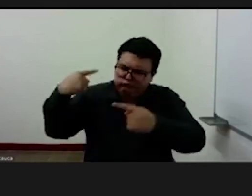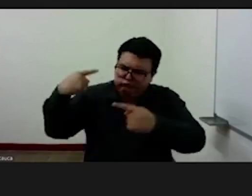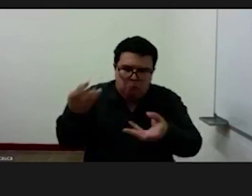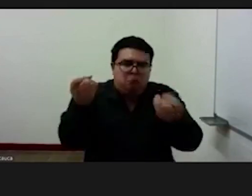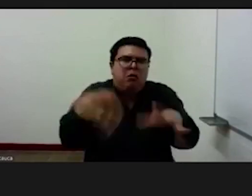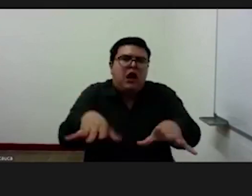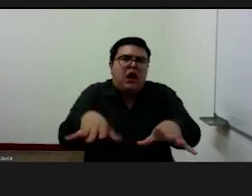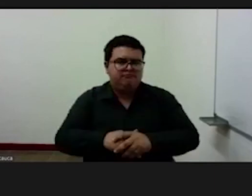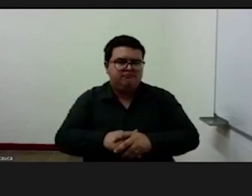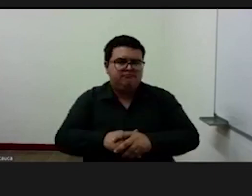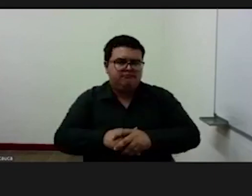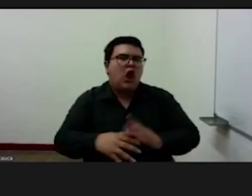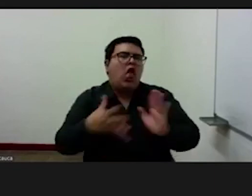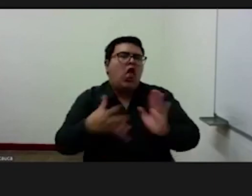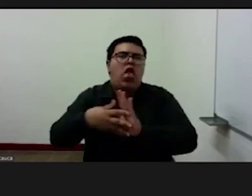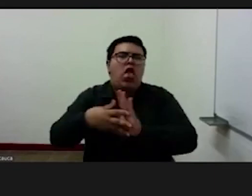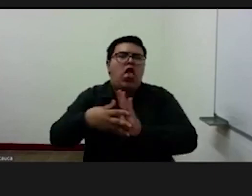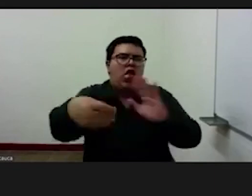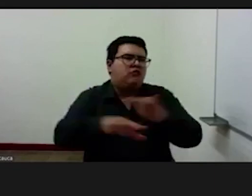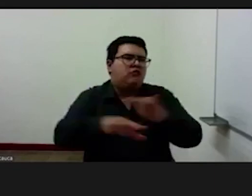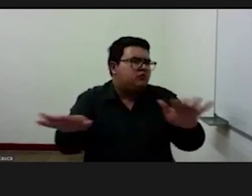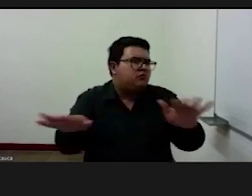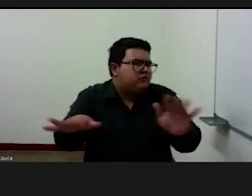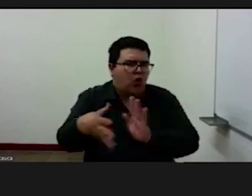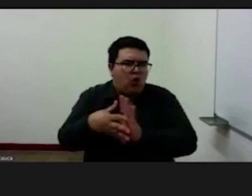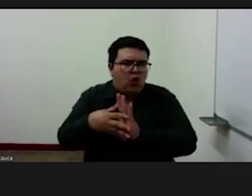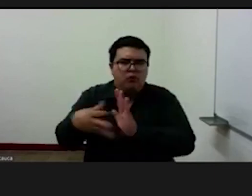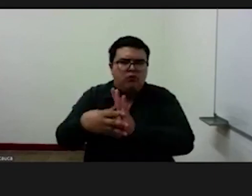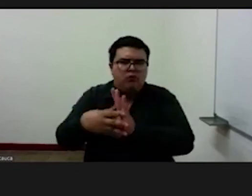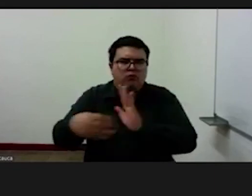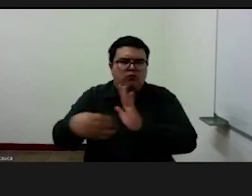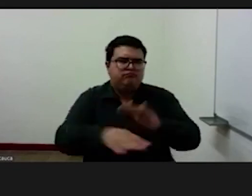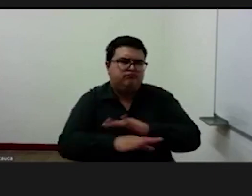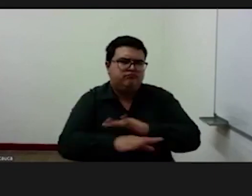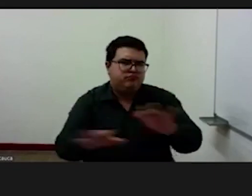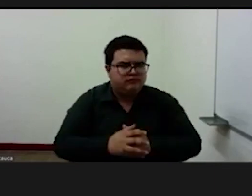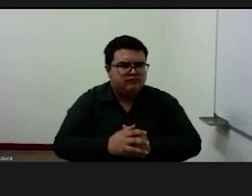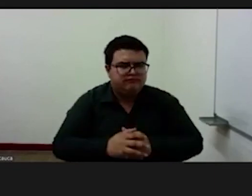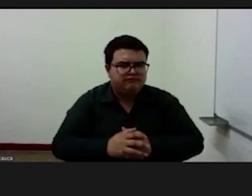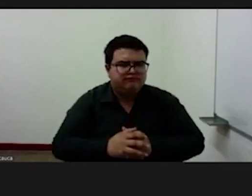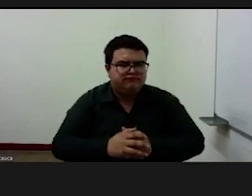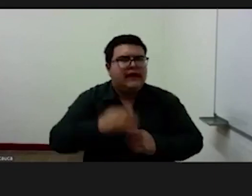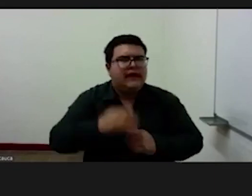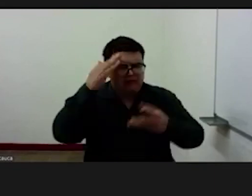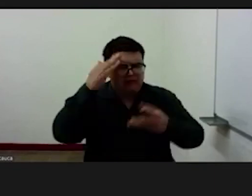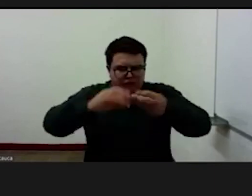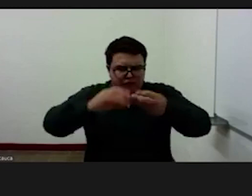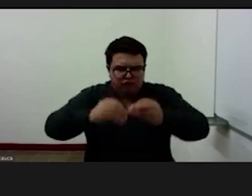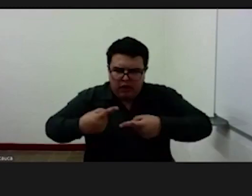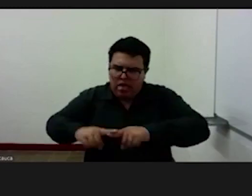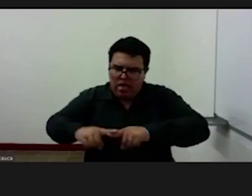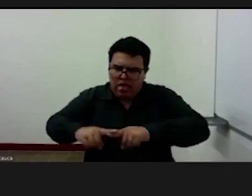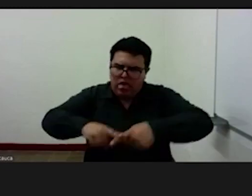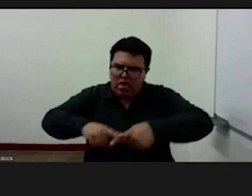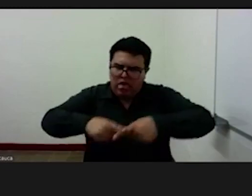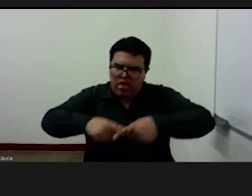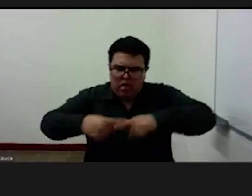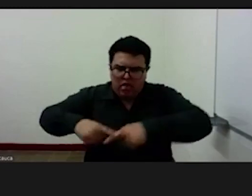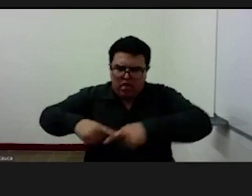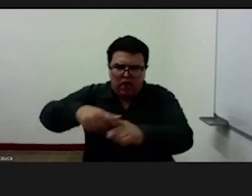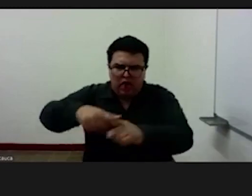recreen estos mismos patrones, digamos, o estas mismas tramas. Sin embargo, ellos no puedan